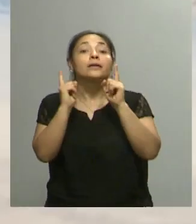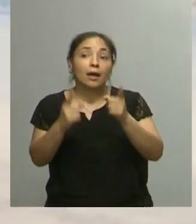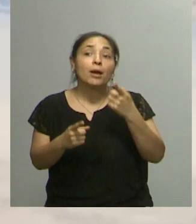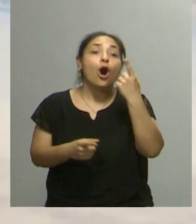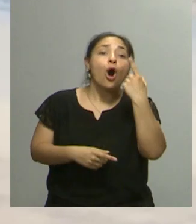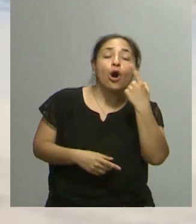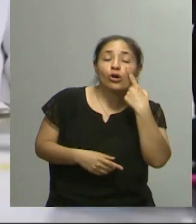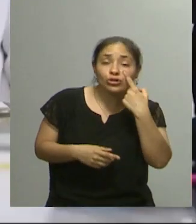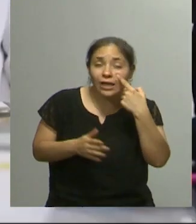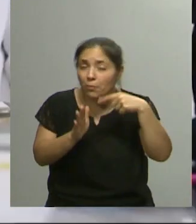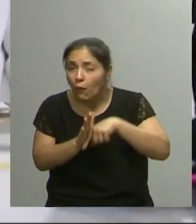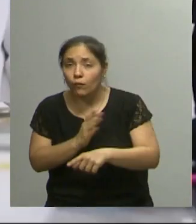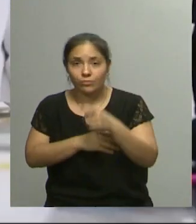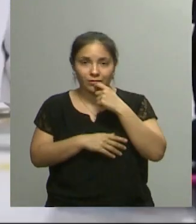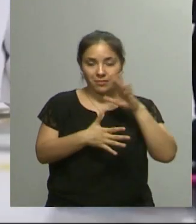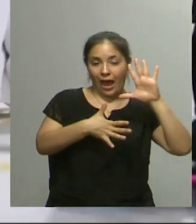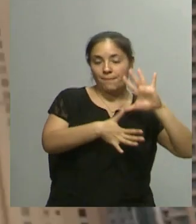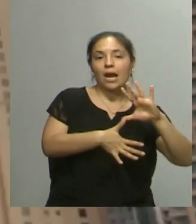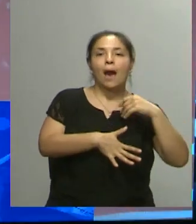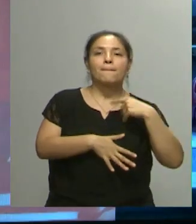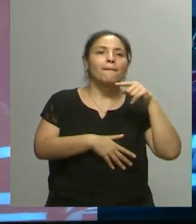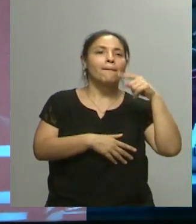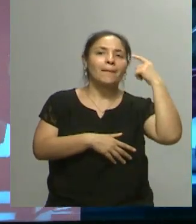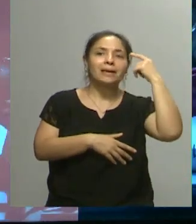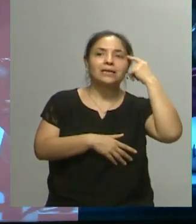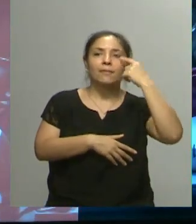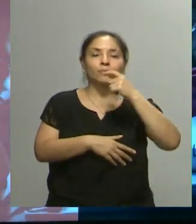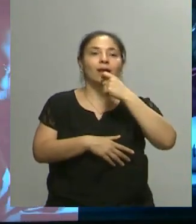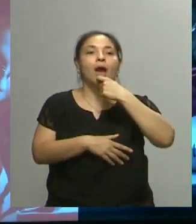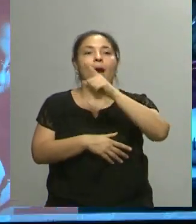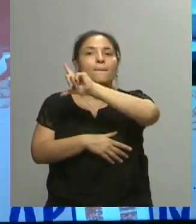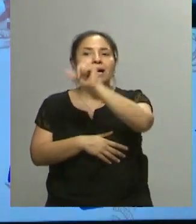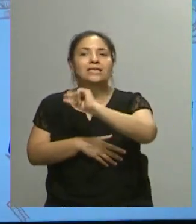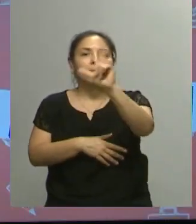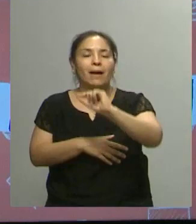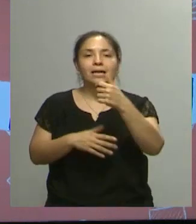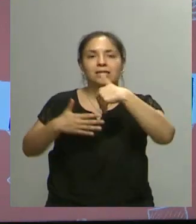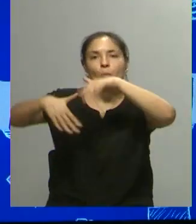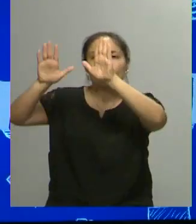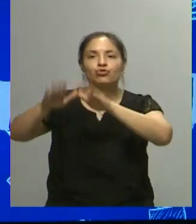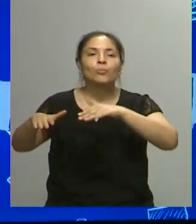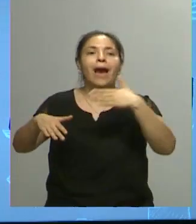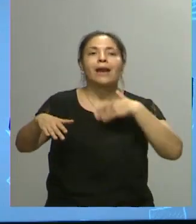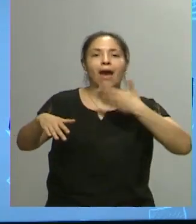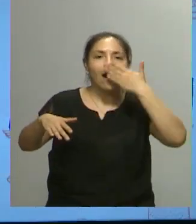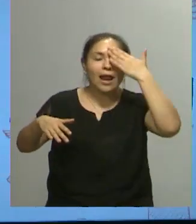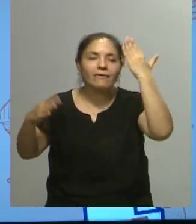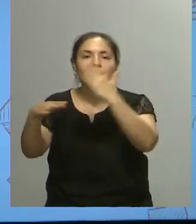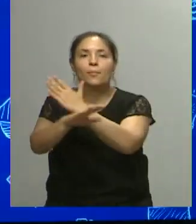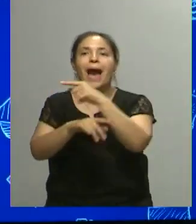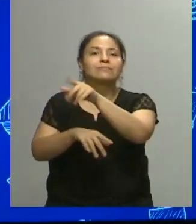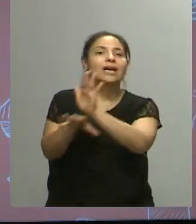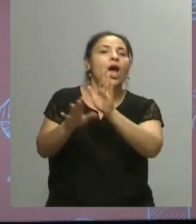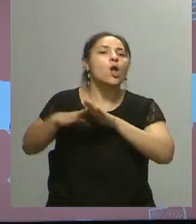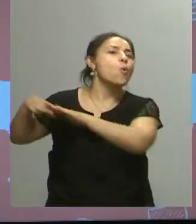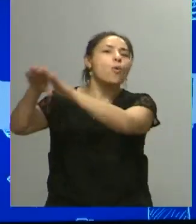este lado, o sea, me refiero a Occidente, pensamos que todos los países que son musulmanes o que hablan árabe son iguales y no lo son. Pensamos